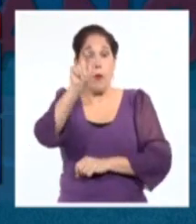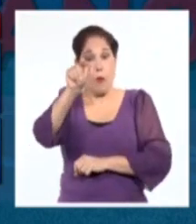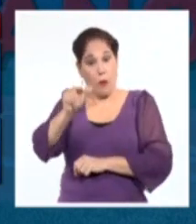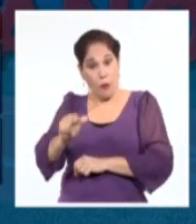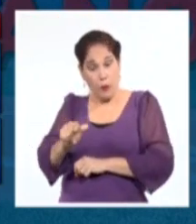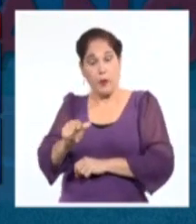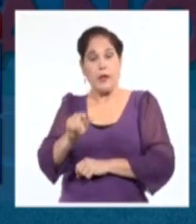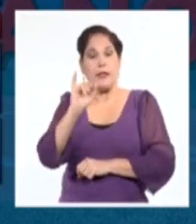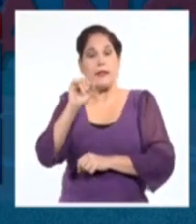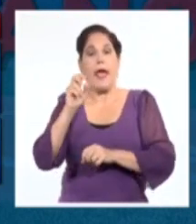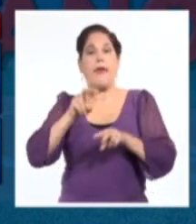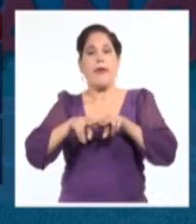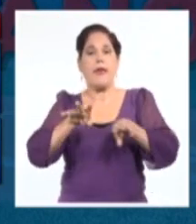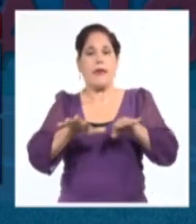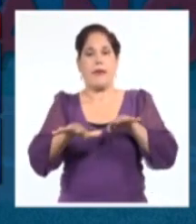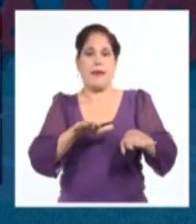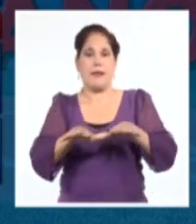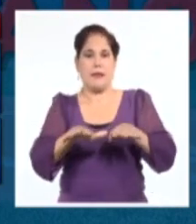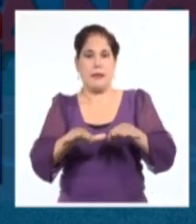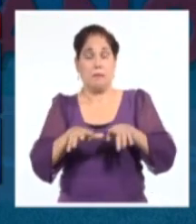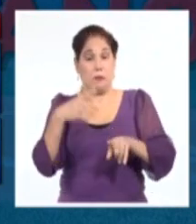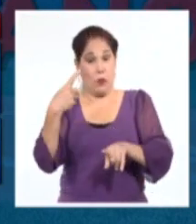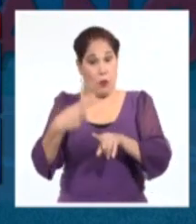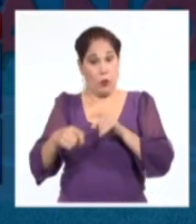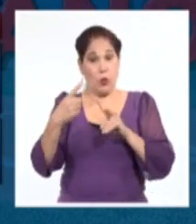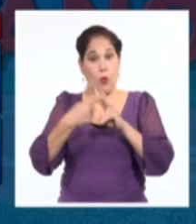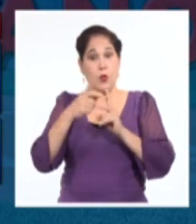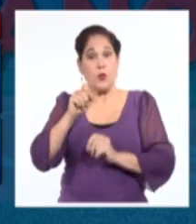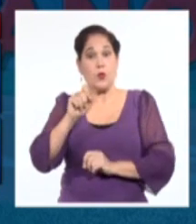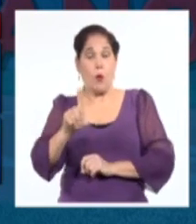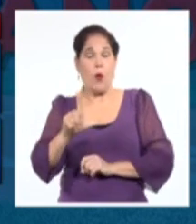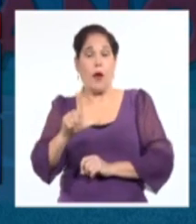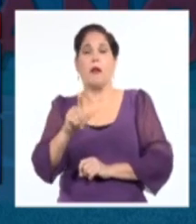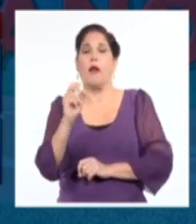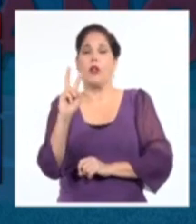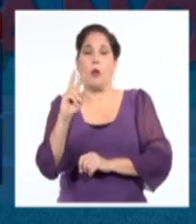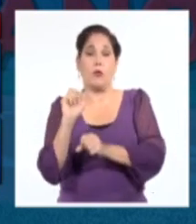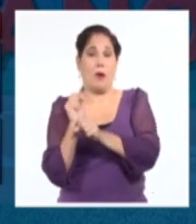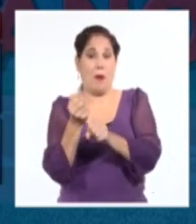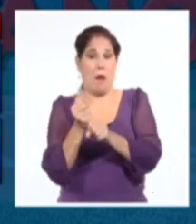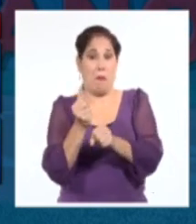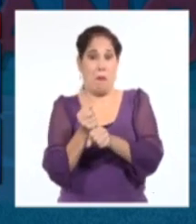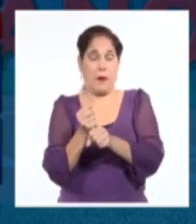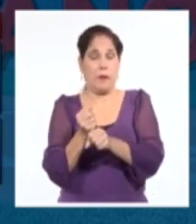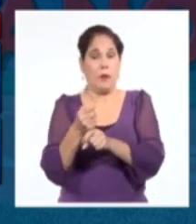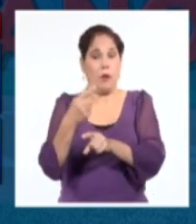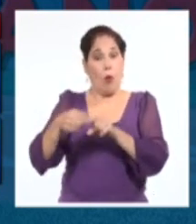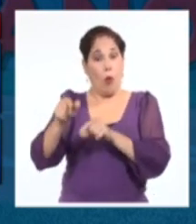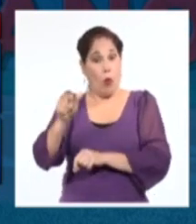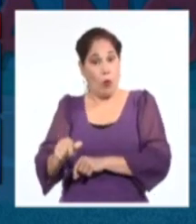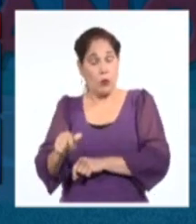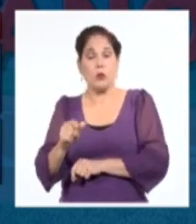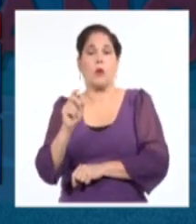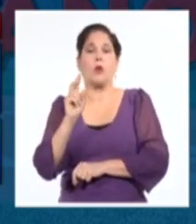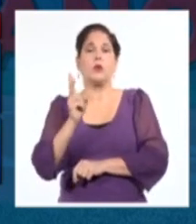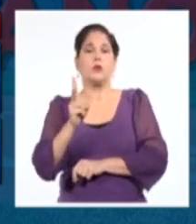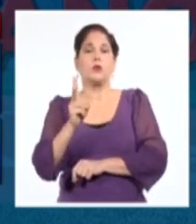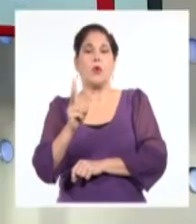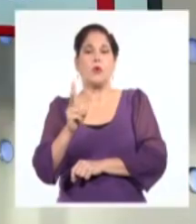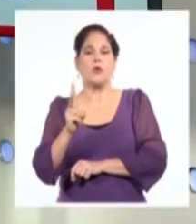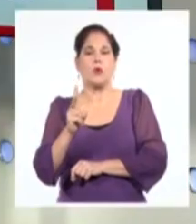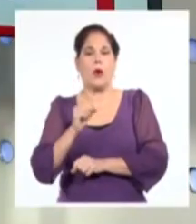espació los 6 hits que permitió, mientras Joel Quijiver pegó par de incogibles y Edilce Silva trajo 2 para la